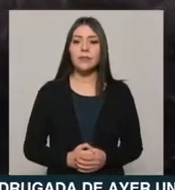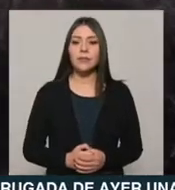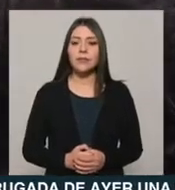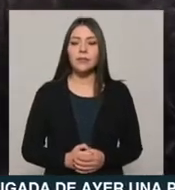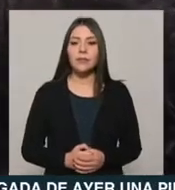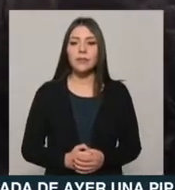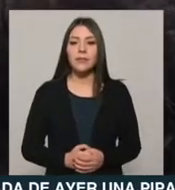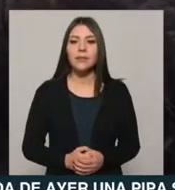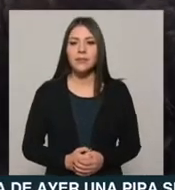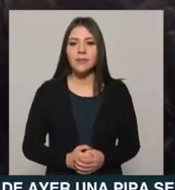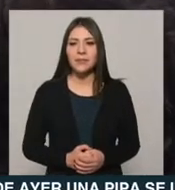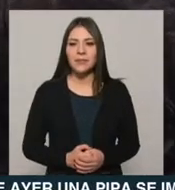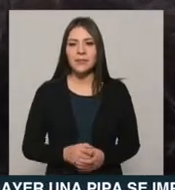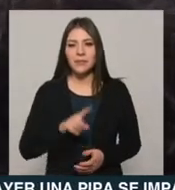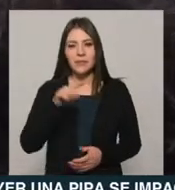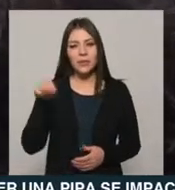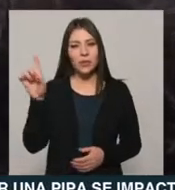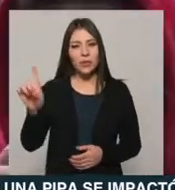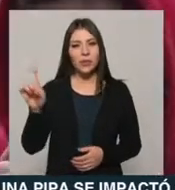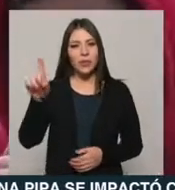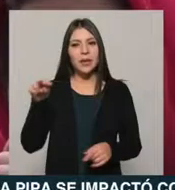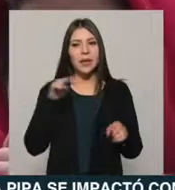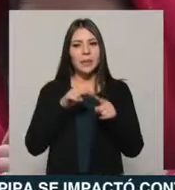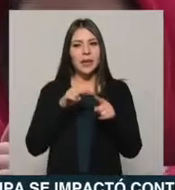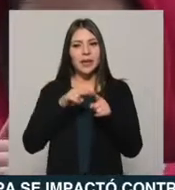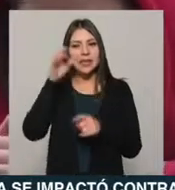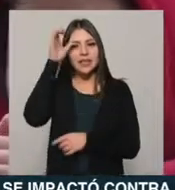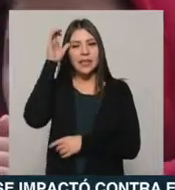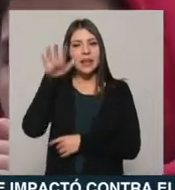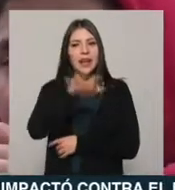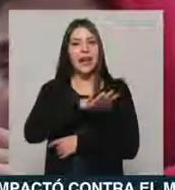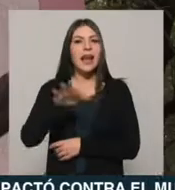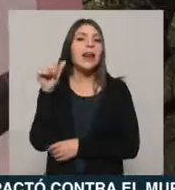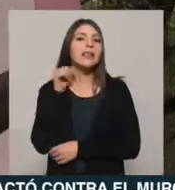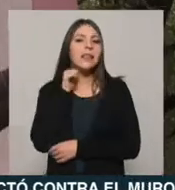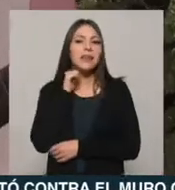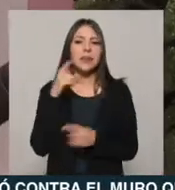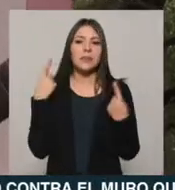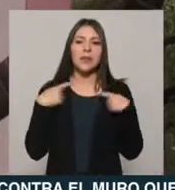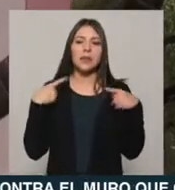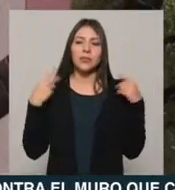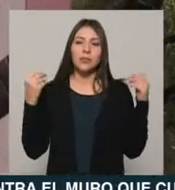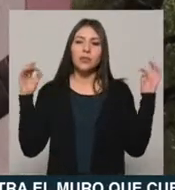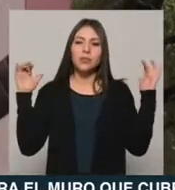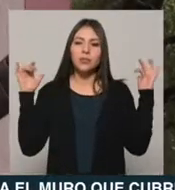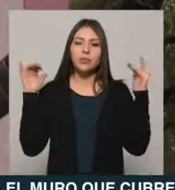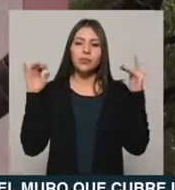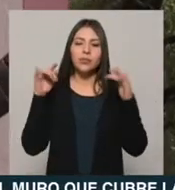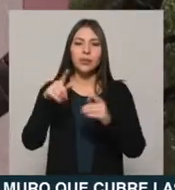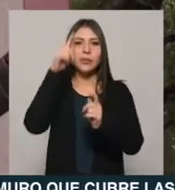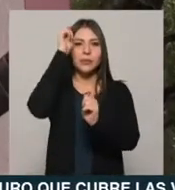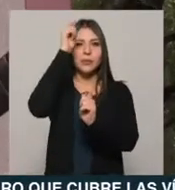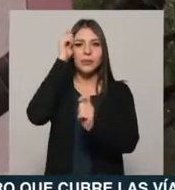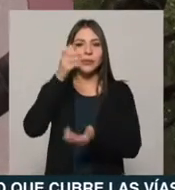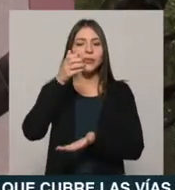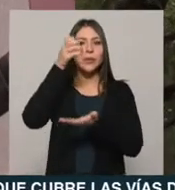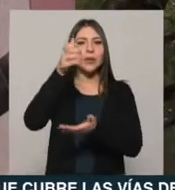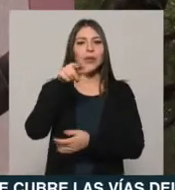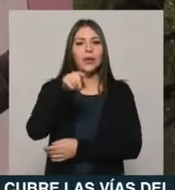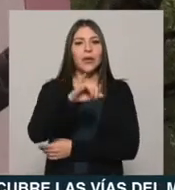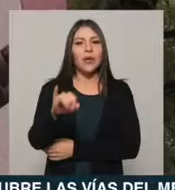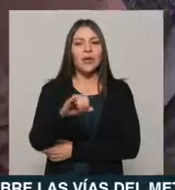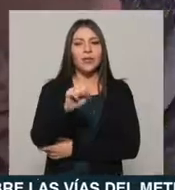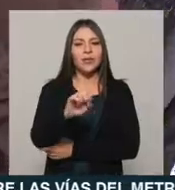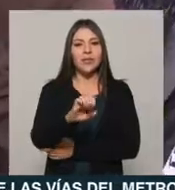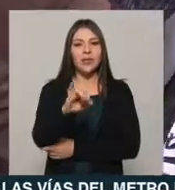Este domingo en el Parque de la China en Azcapotzalco, decenas de personas se dieron cita en el monumento dedicado al príncipe de la canción para